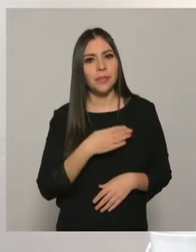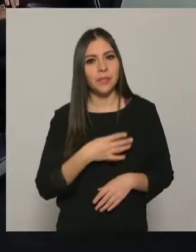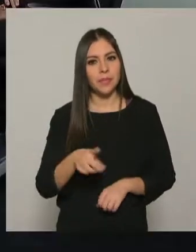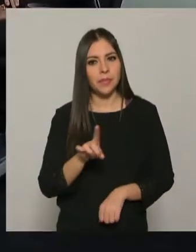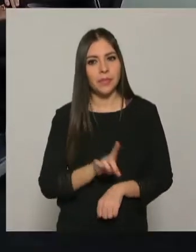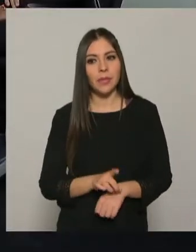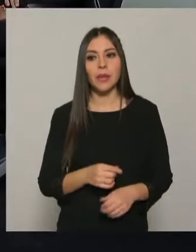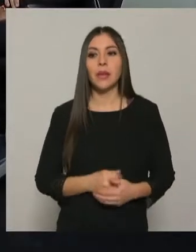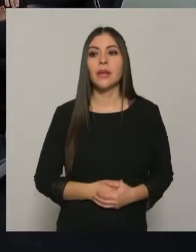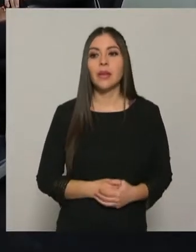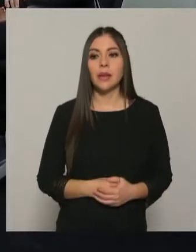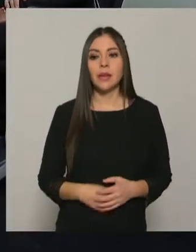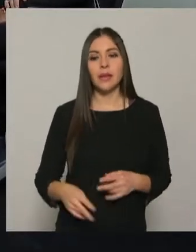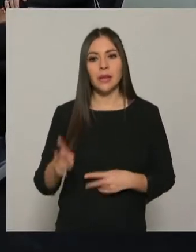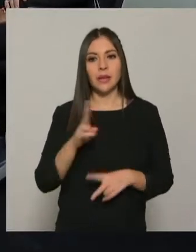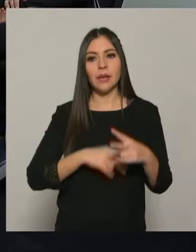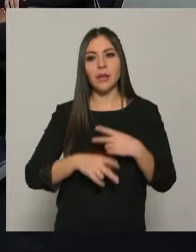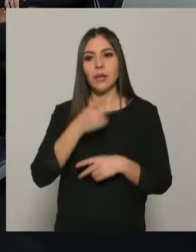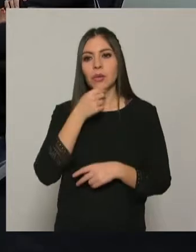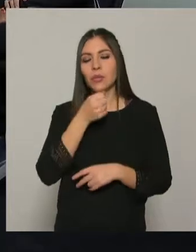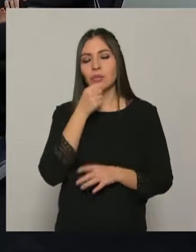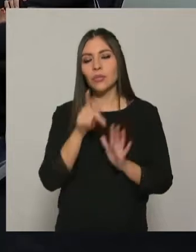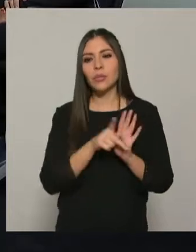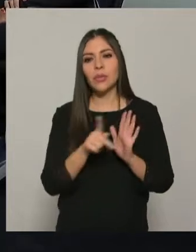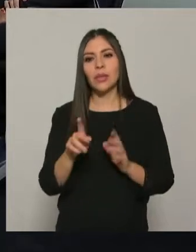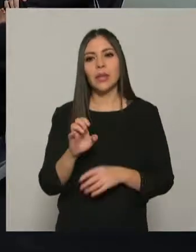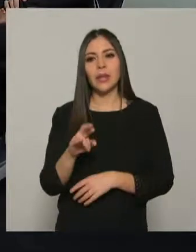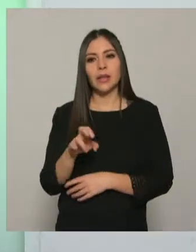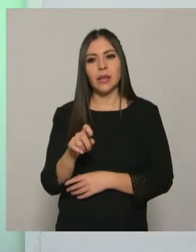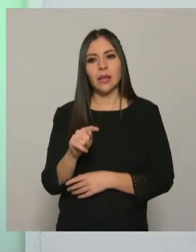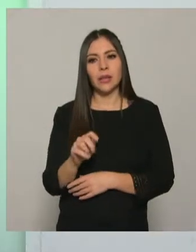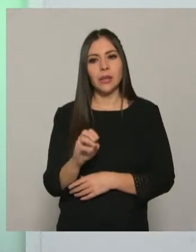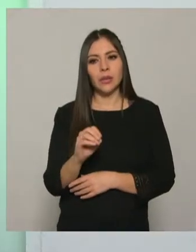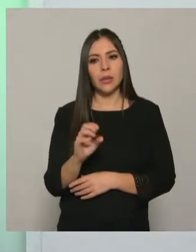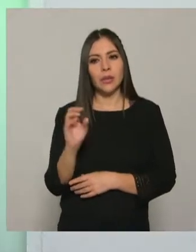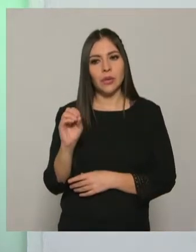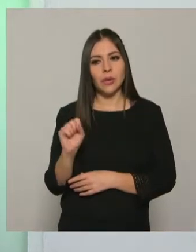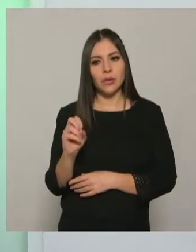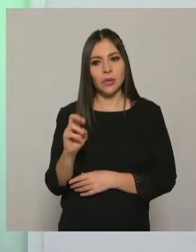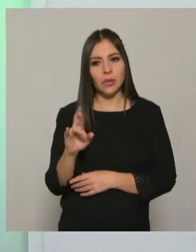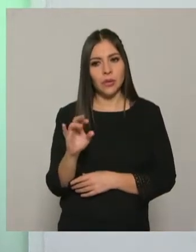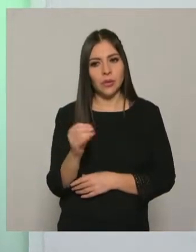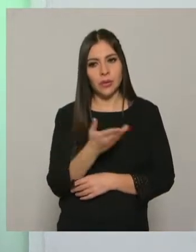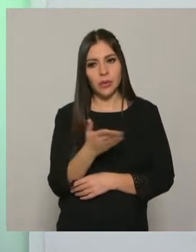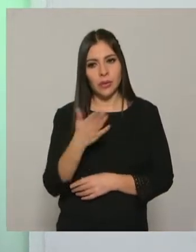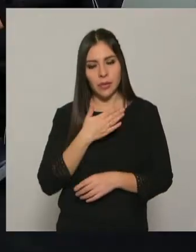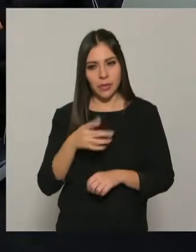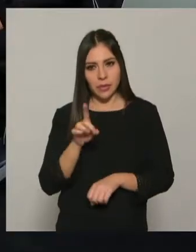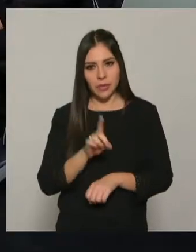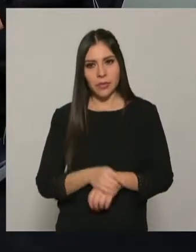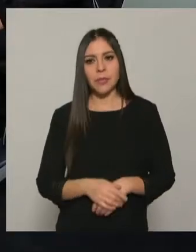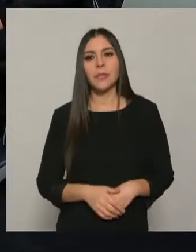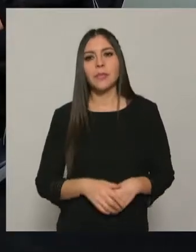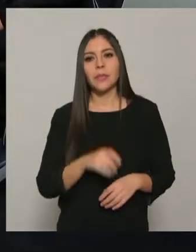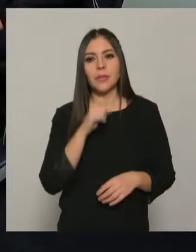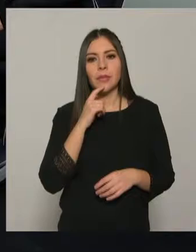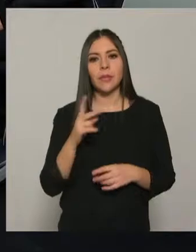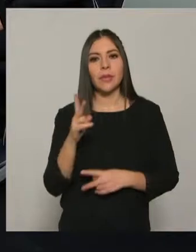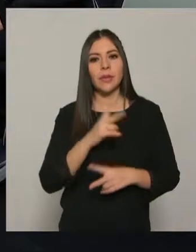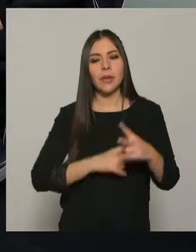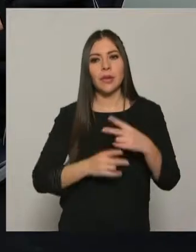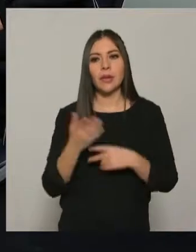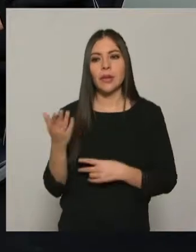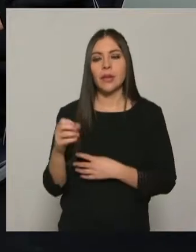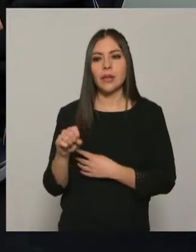acompaña esta mañana el periodista Ernesto Osorio. ¿Qué tal? ¿Cómo estás? Mariana, ¿qué tal? Buenos días a todos. Y contamos también con la valiosa participación